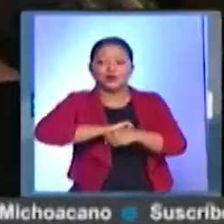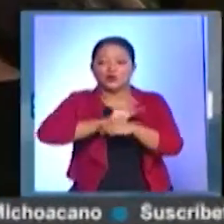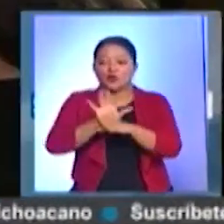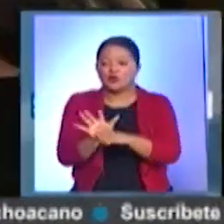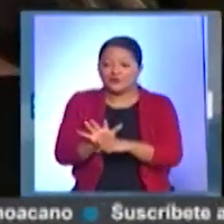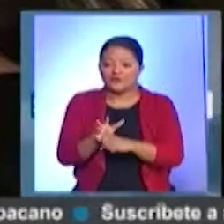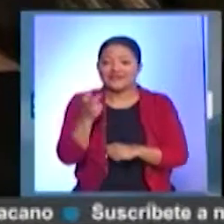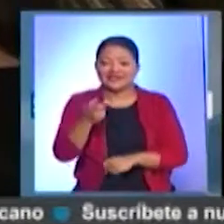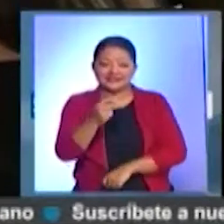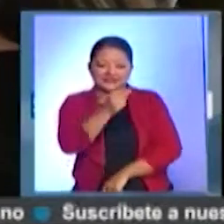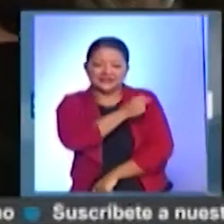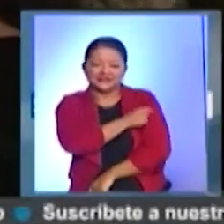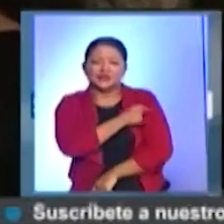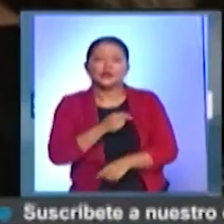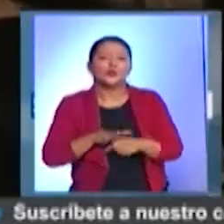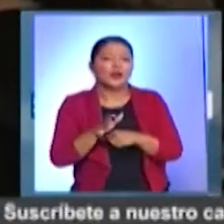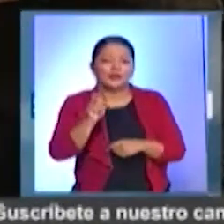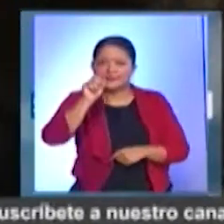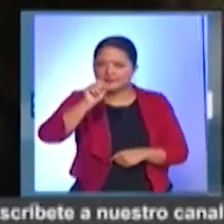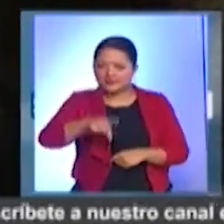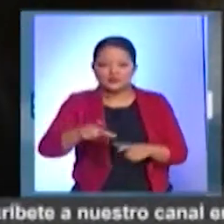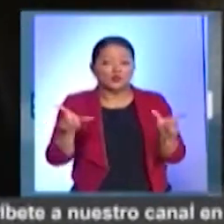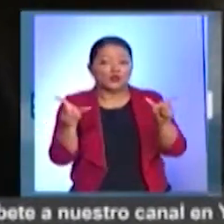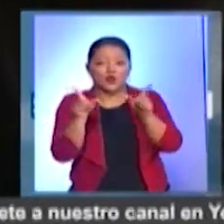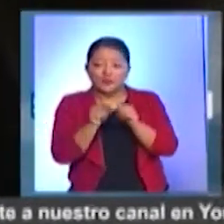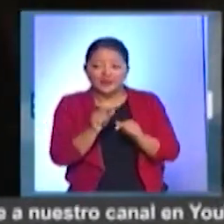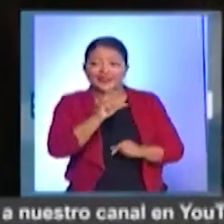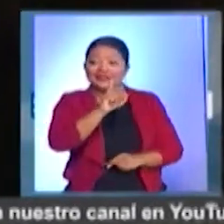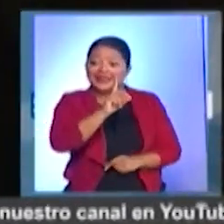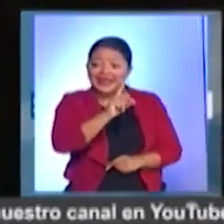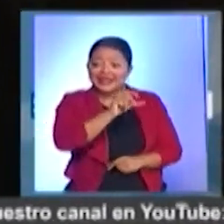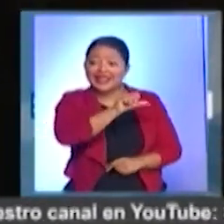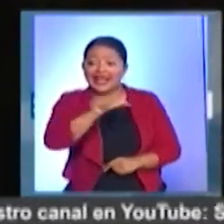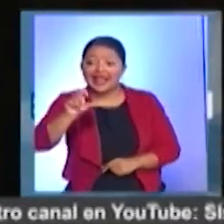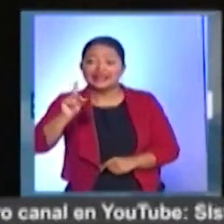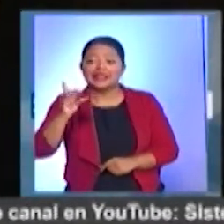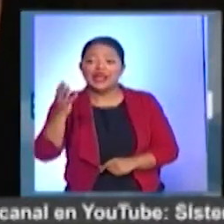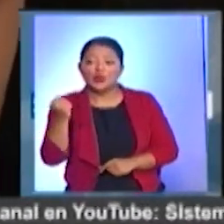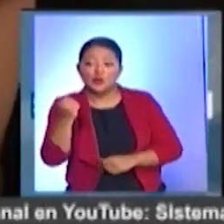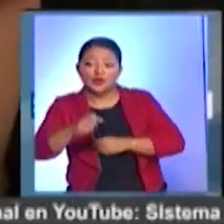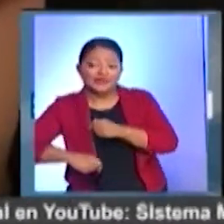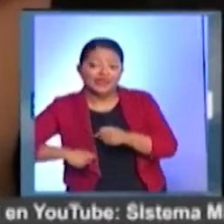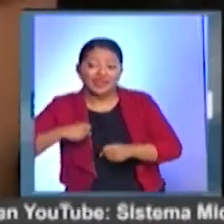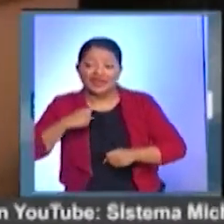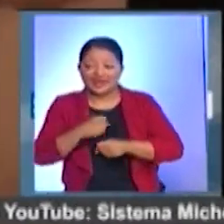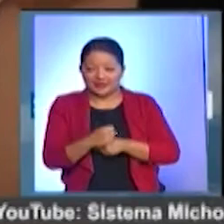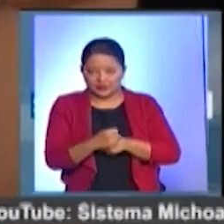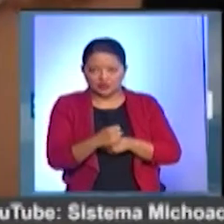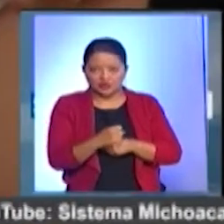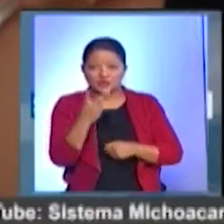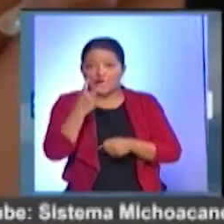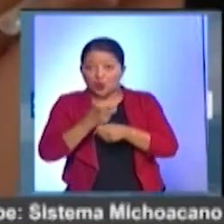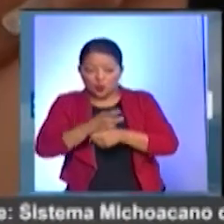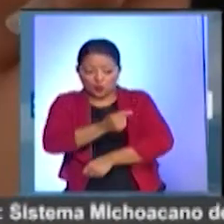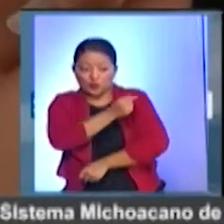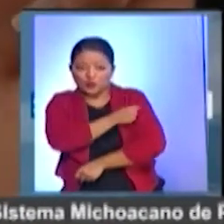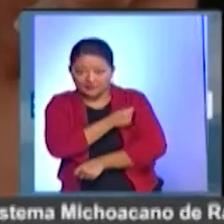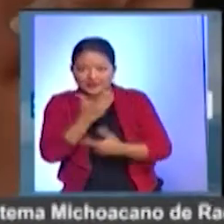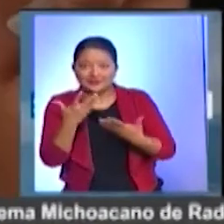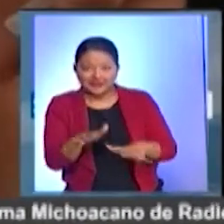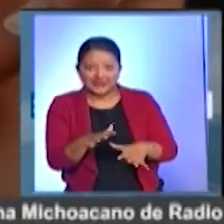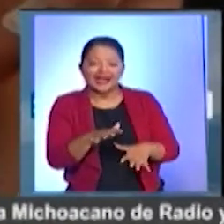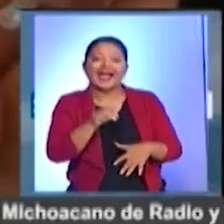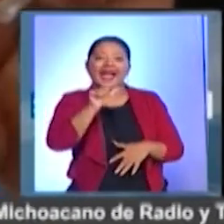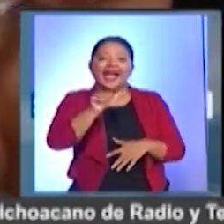biológico que se estará aplicando repetimos solo a los adultos de 30 a 39 años y en su segunda dosis y a mujeres embarazadas es el de